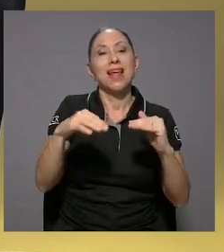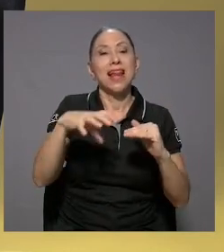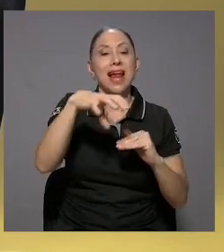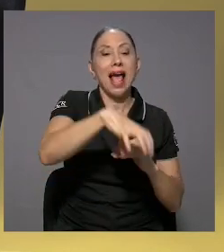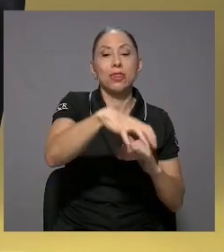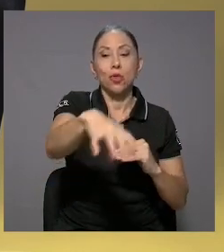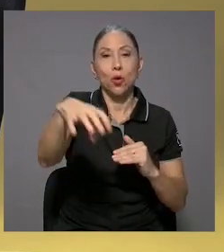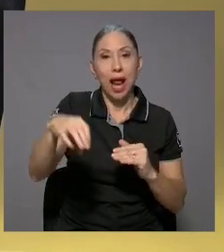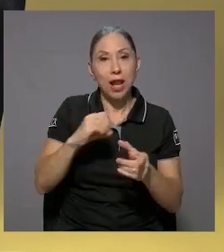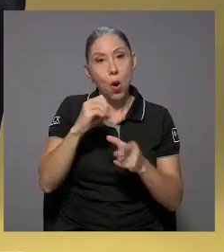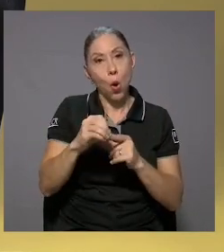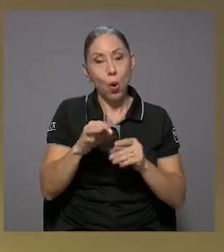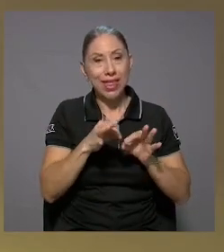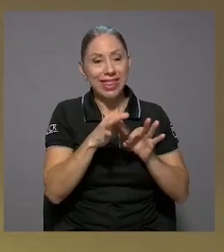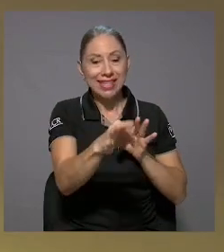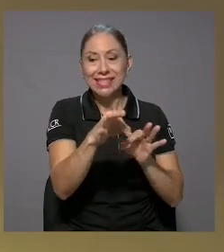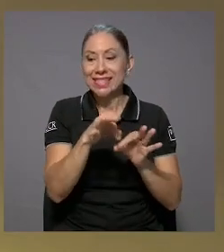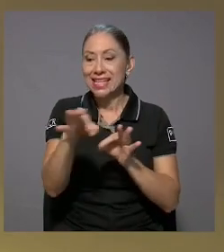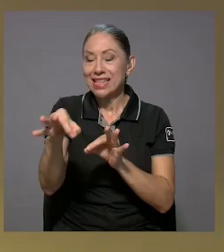o distrital.